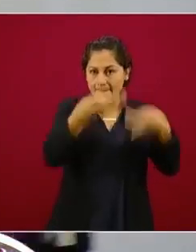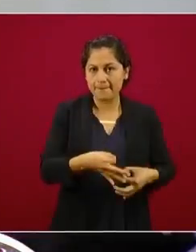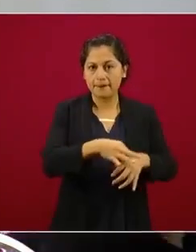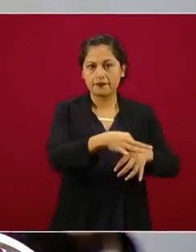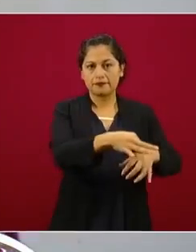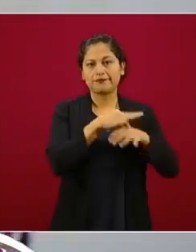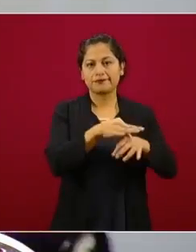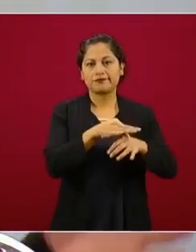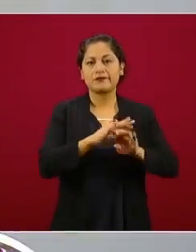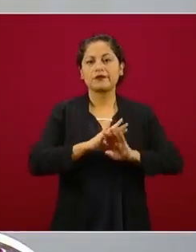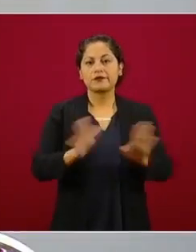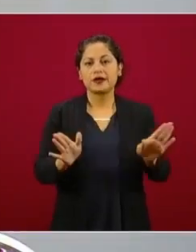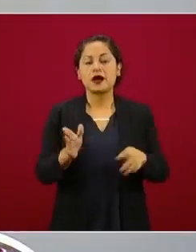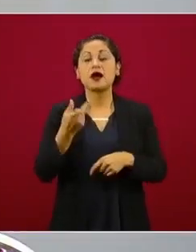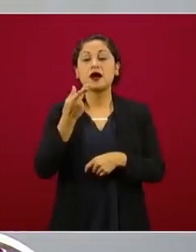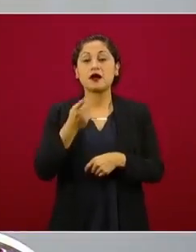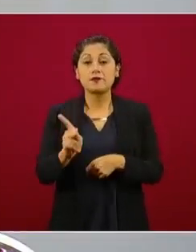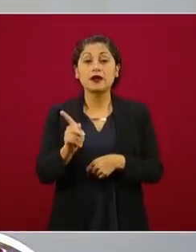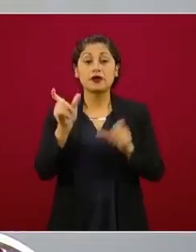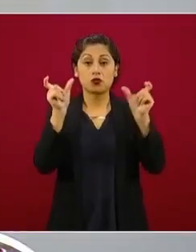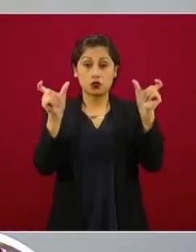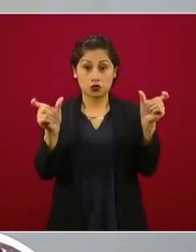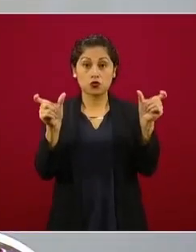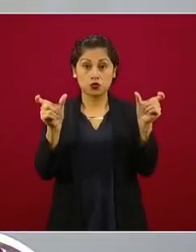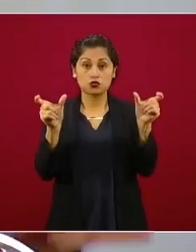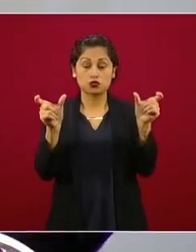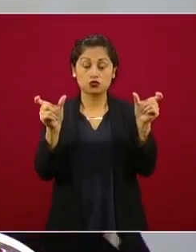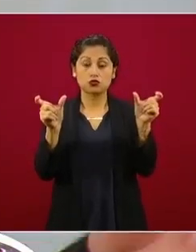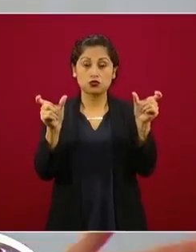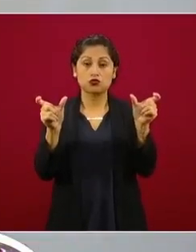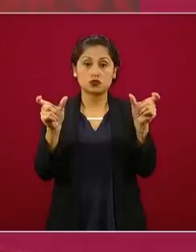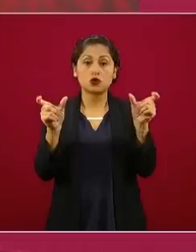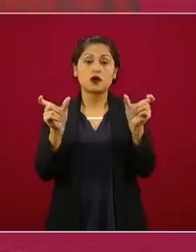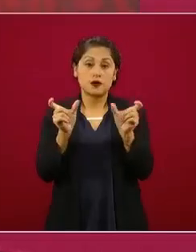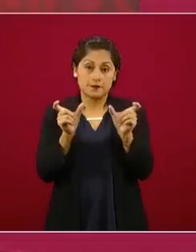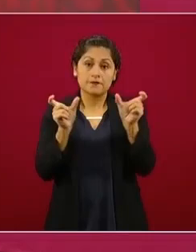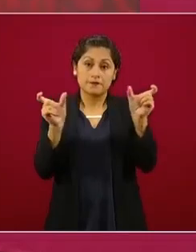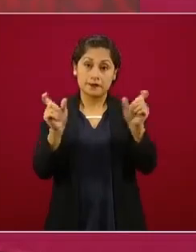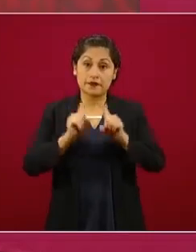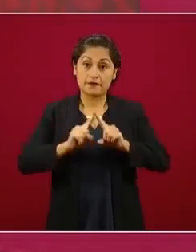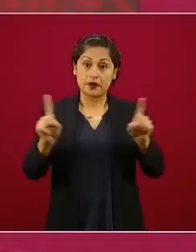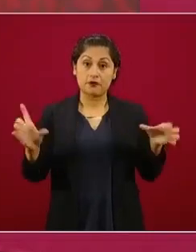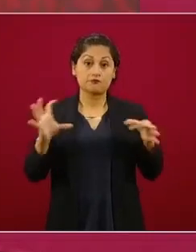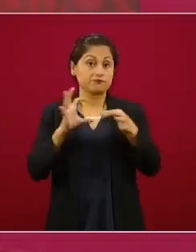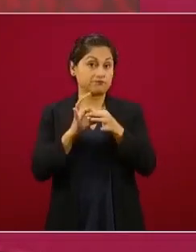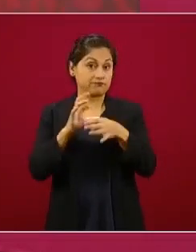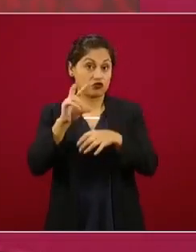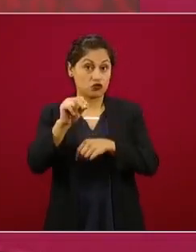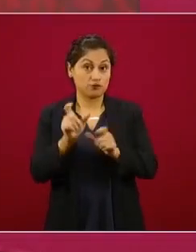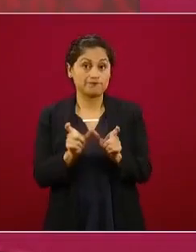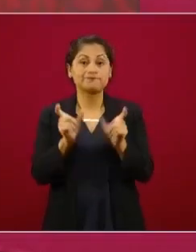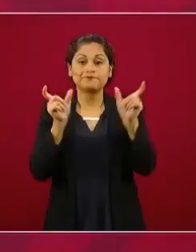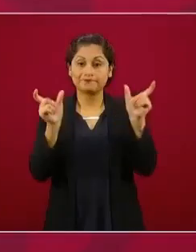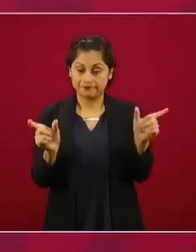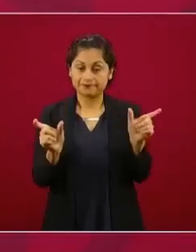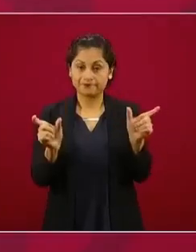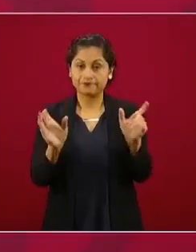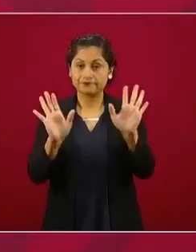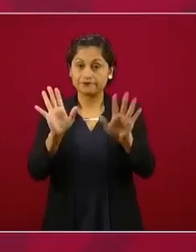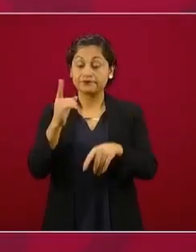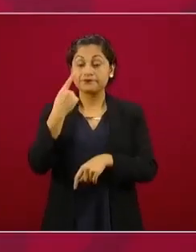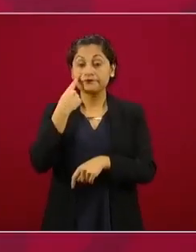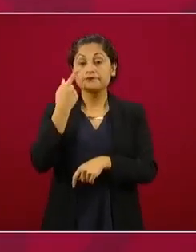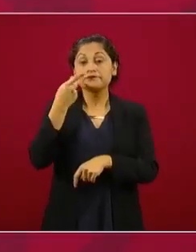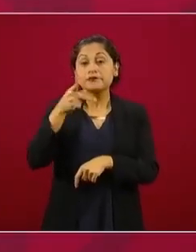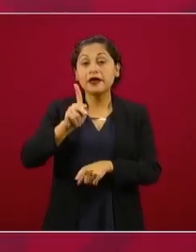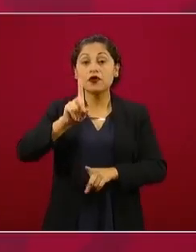una brecha, una separación importante entre eficacia y efectividad. Para decirlo de manera simple, todo depende de